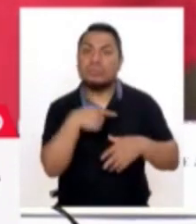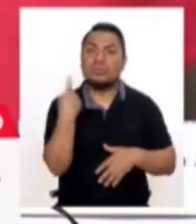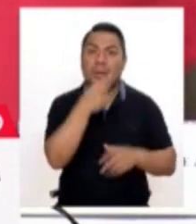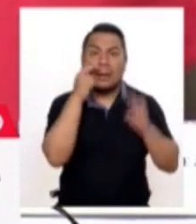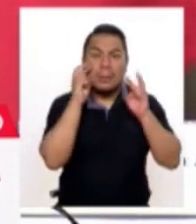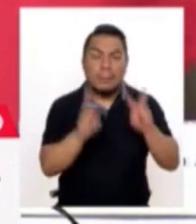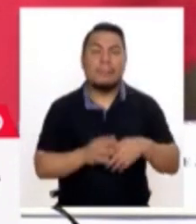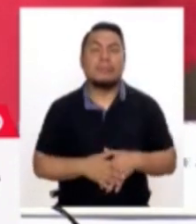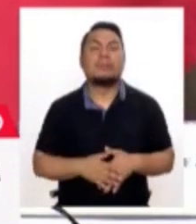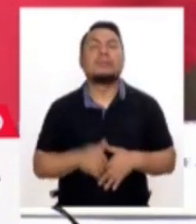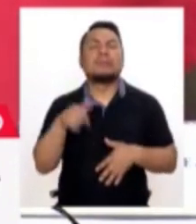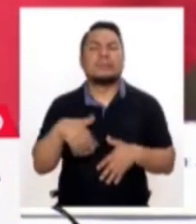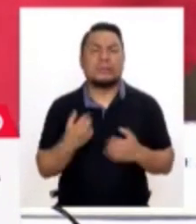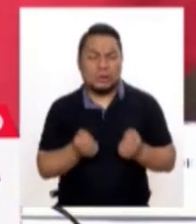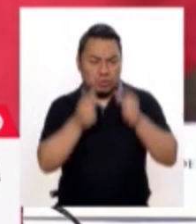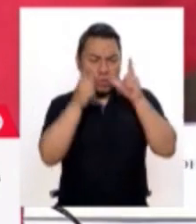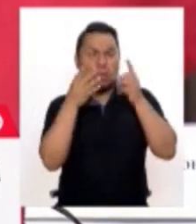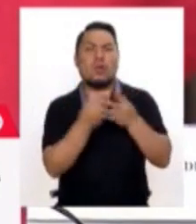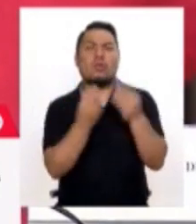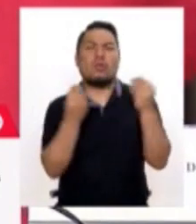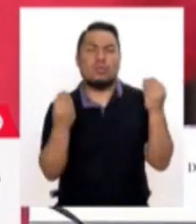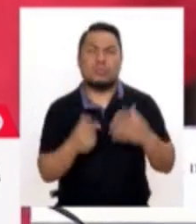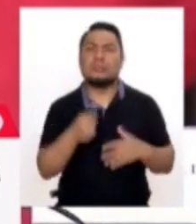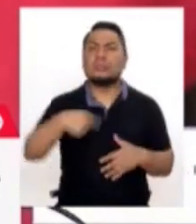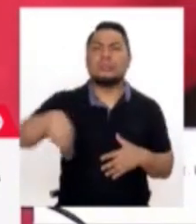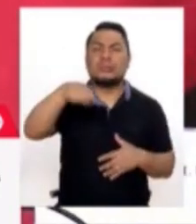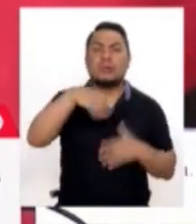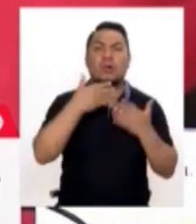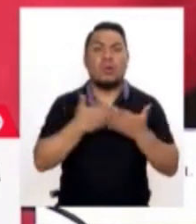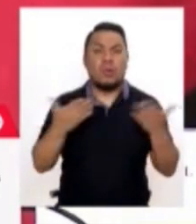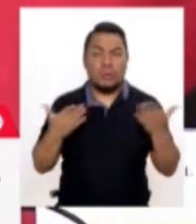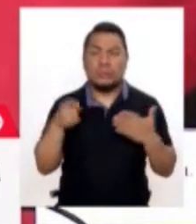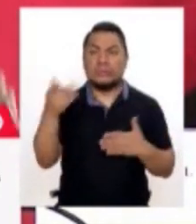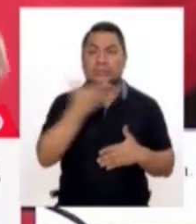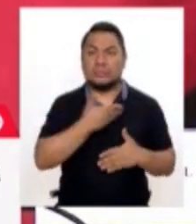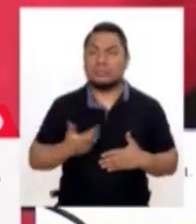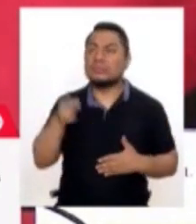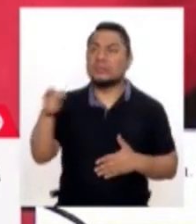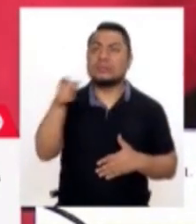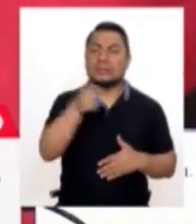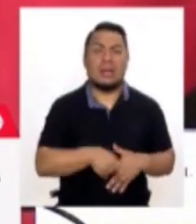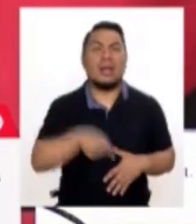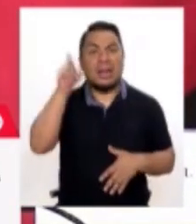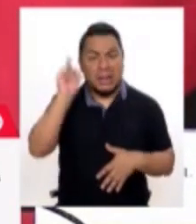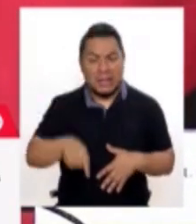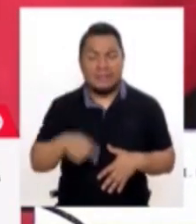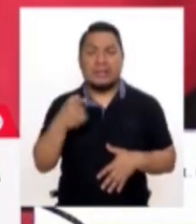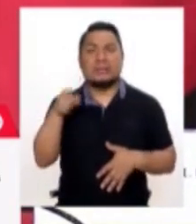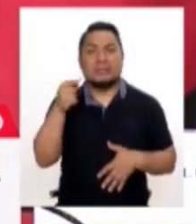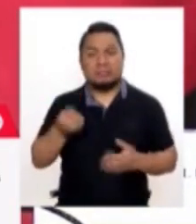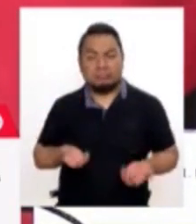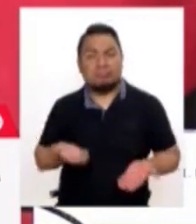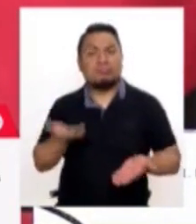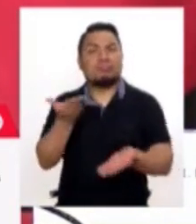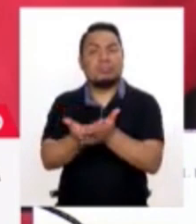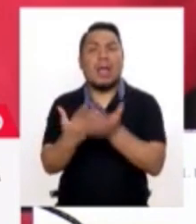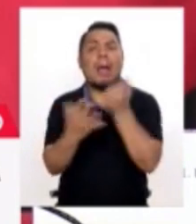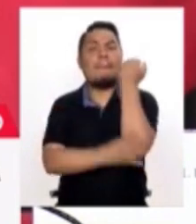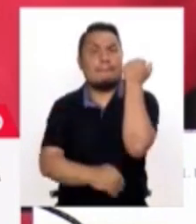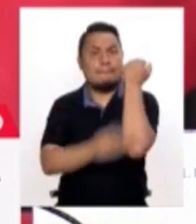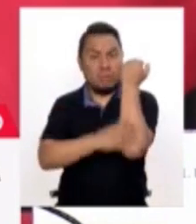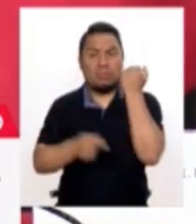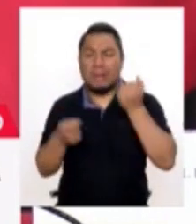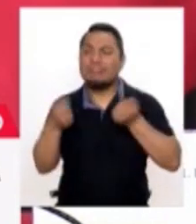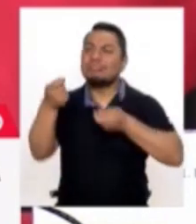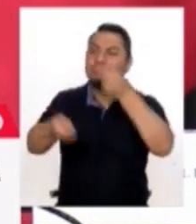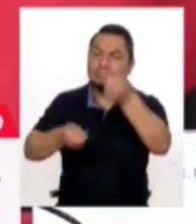hemos visto con espanto cómo grandes cantidades de recursos públicos que debieron haber sido destinados a los más